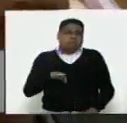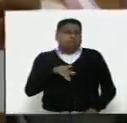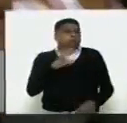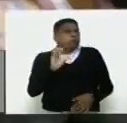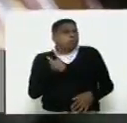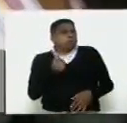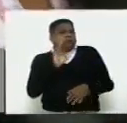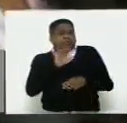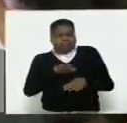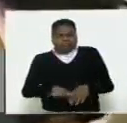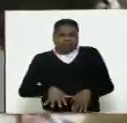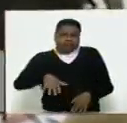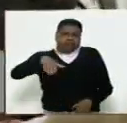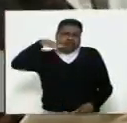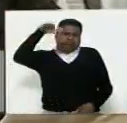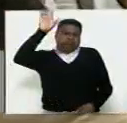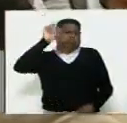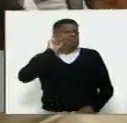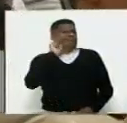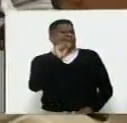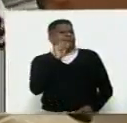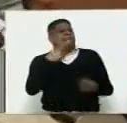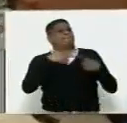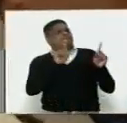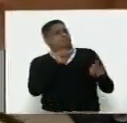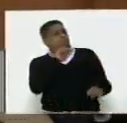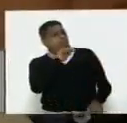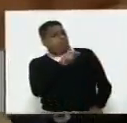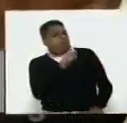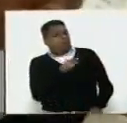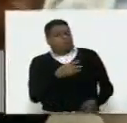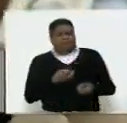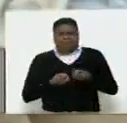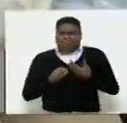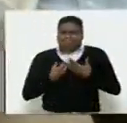criaban. Pero a ella les